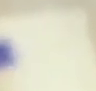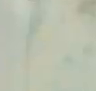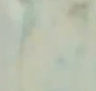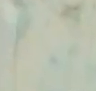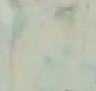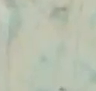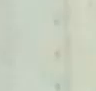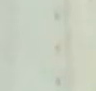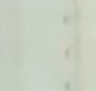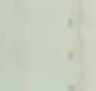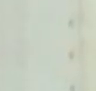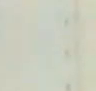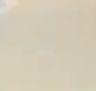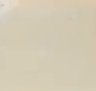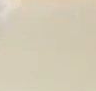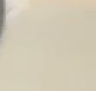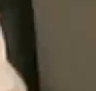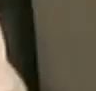Total del